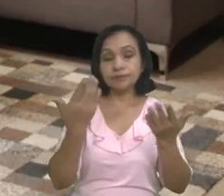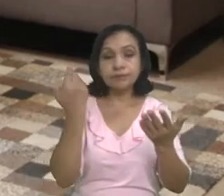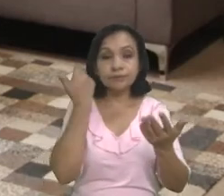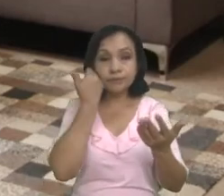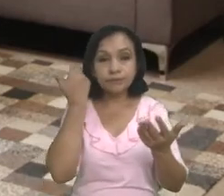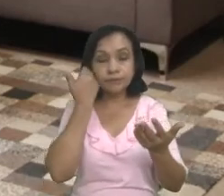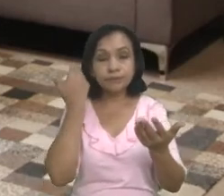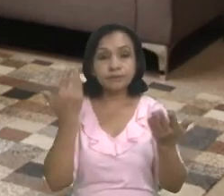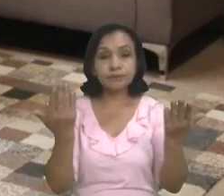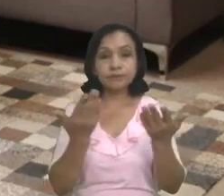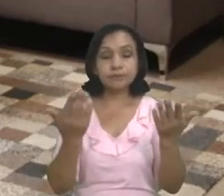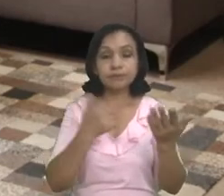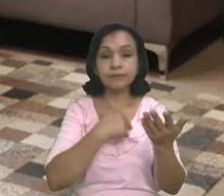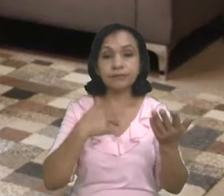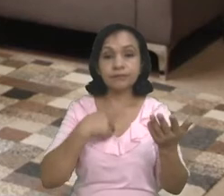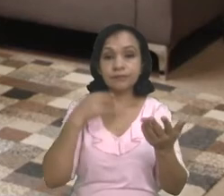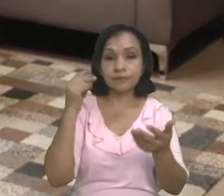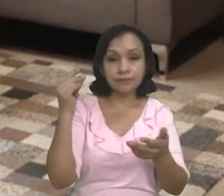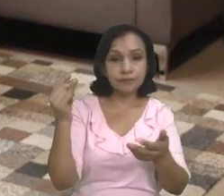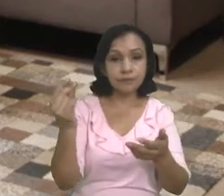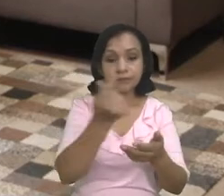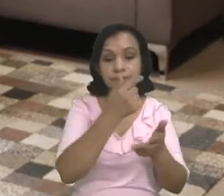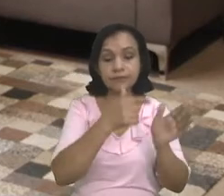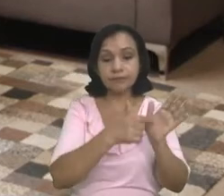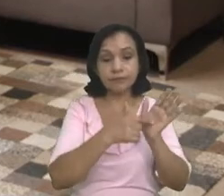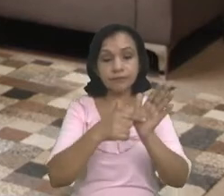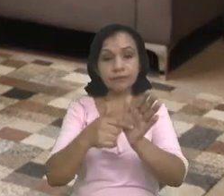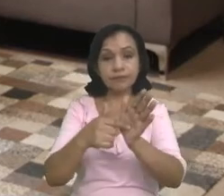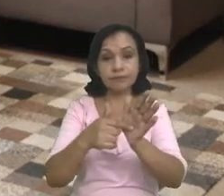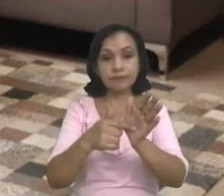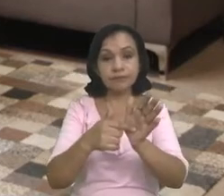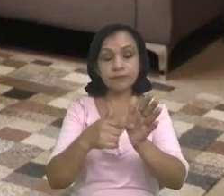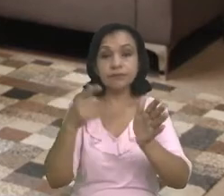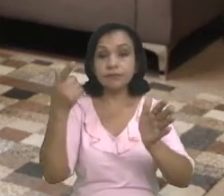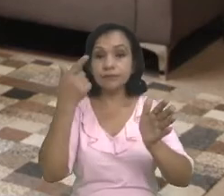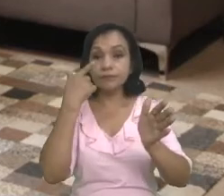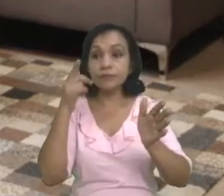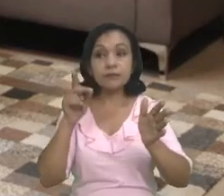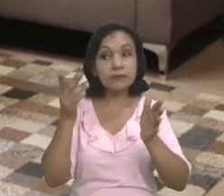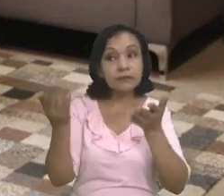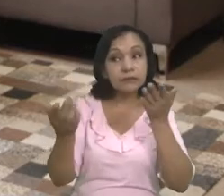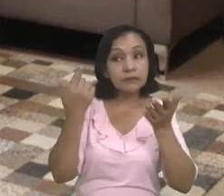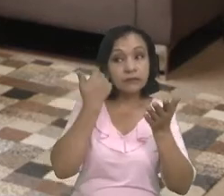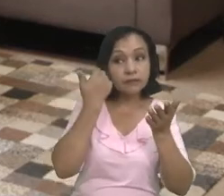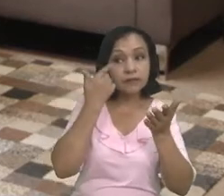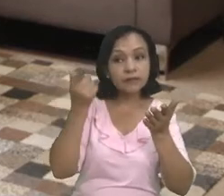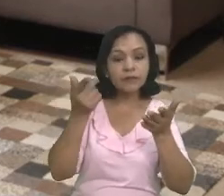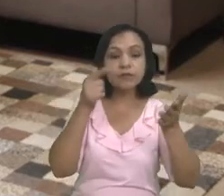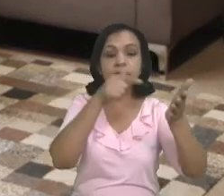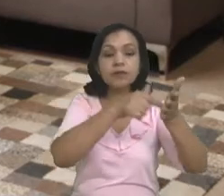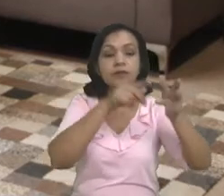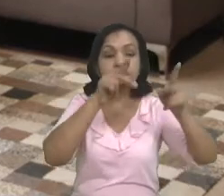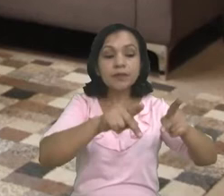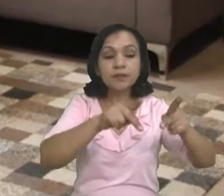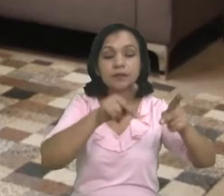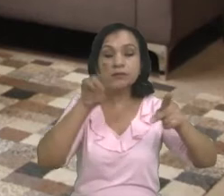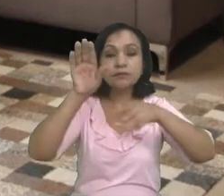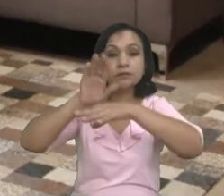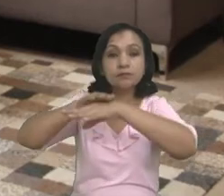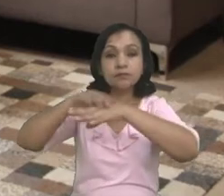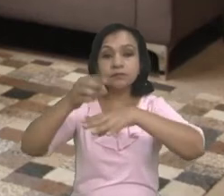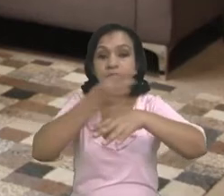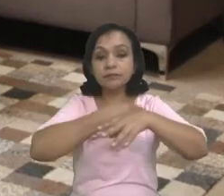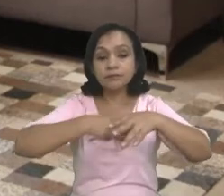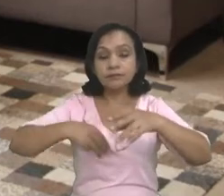ello inmediatamente presenta un sospechoso no lo notifican y así de manera articulada vamos